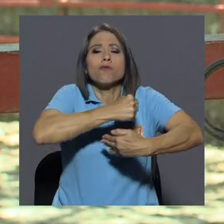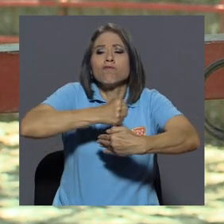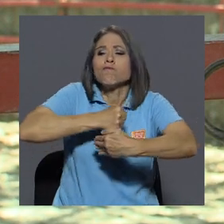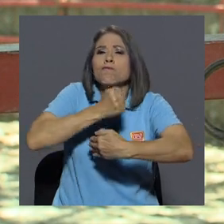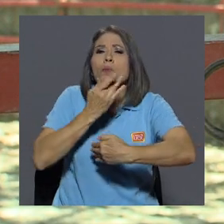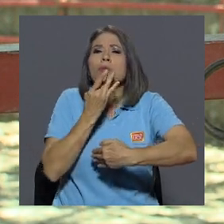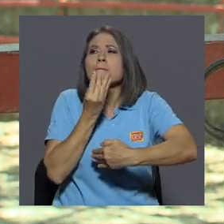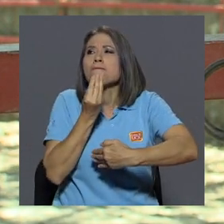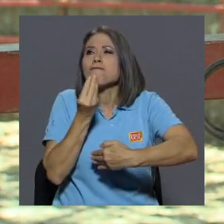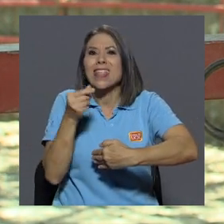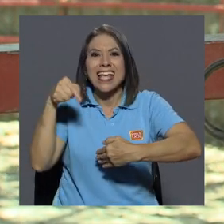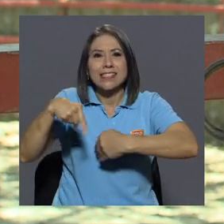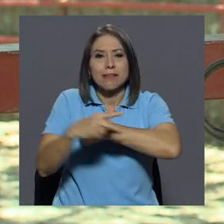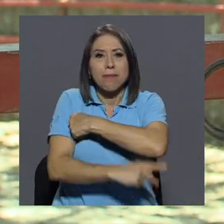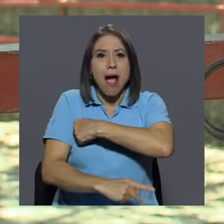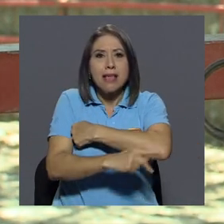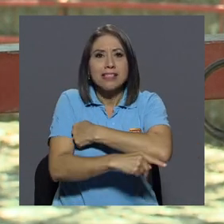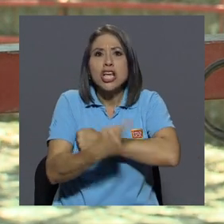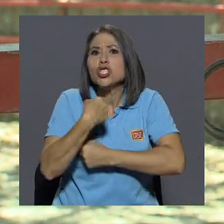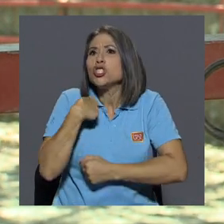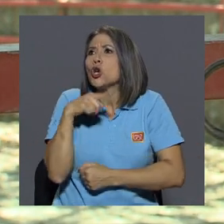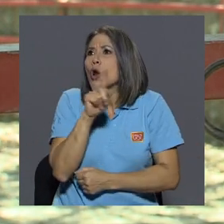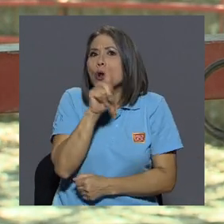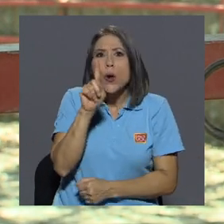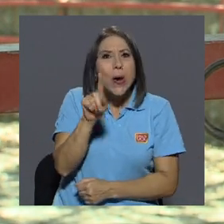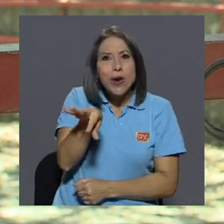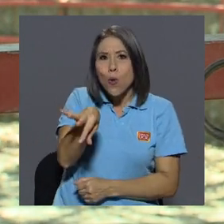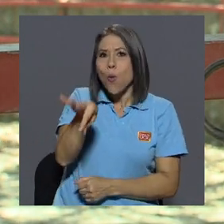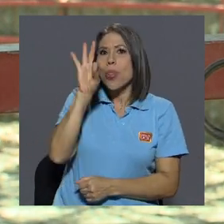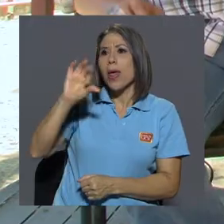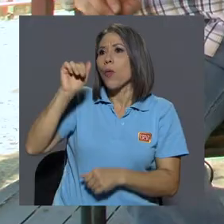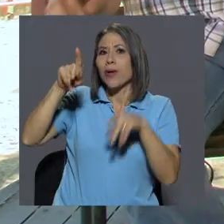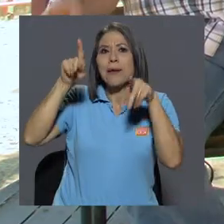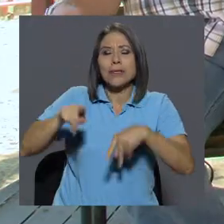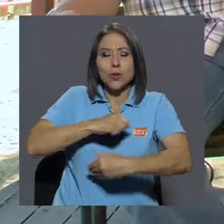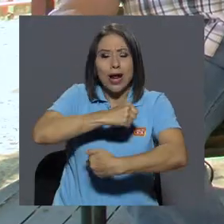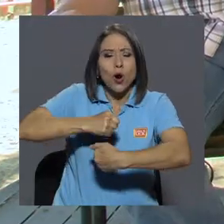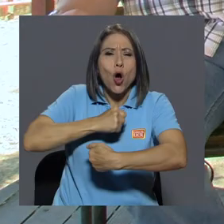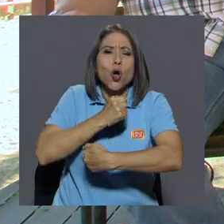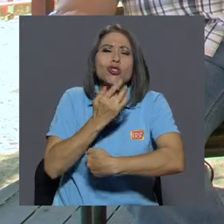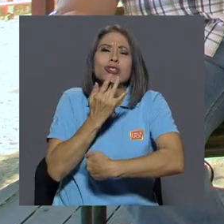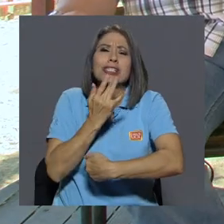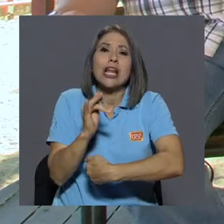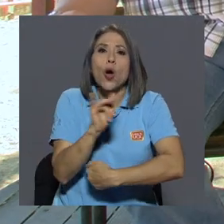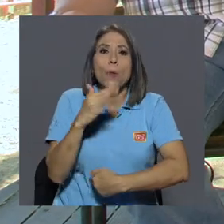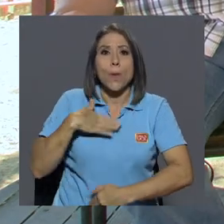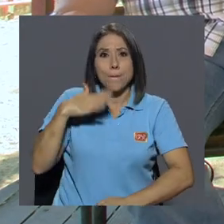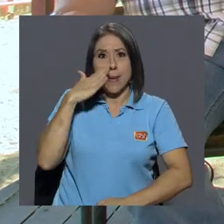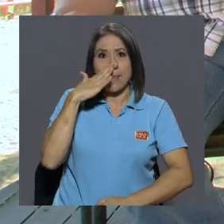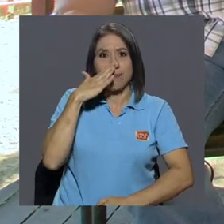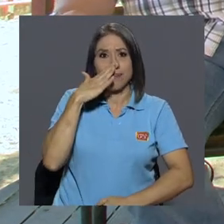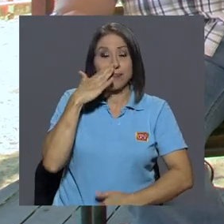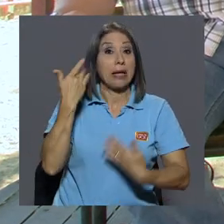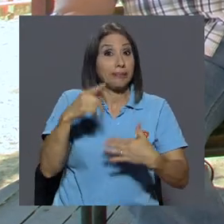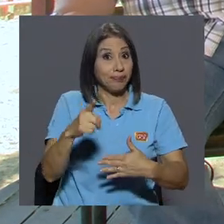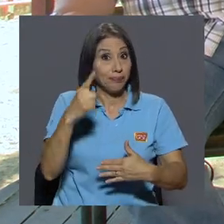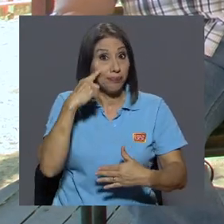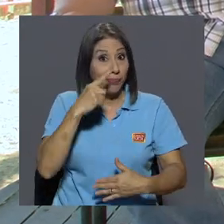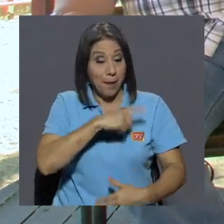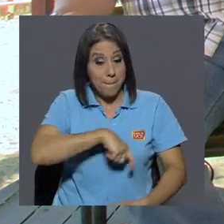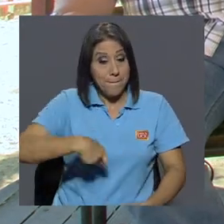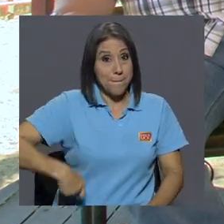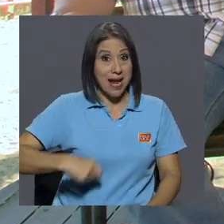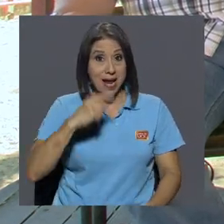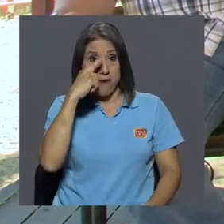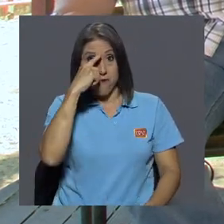país. Y no he encontrado quien cocine como mi mamá. Desde Rafael Ángel Calderón,